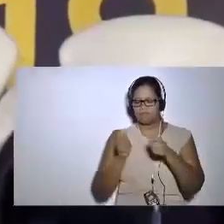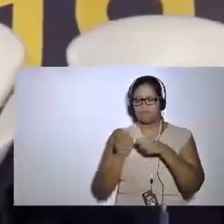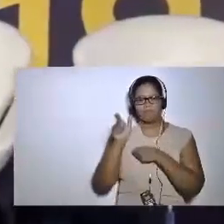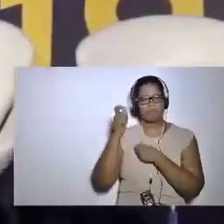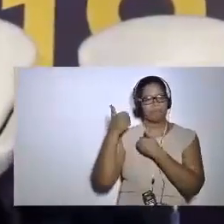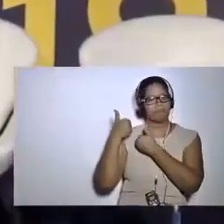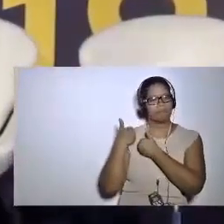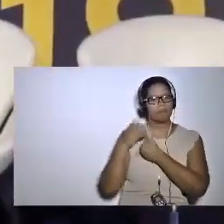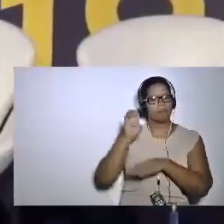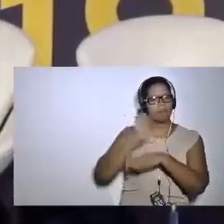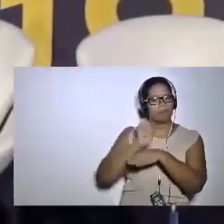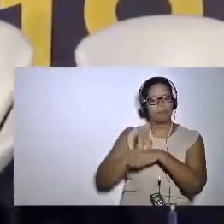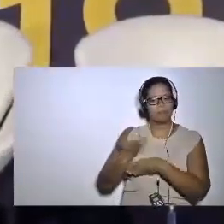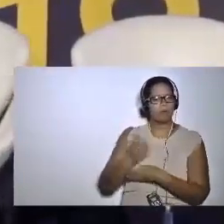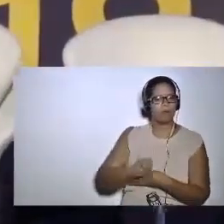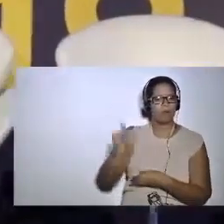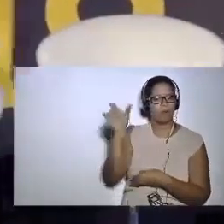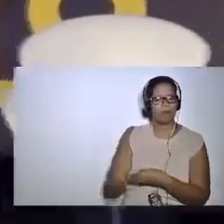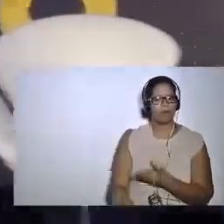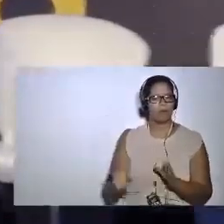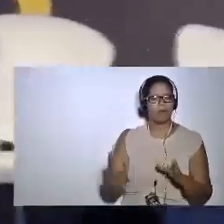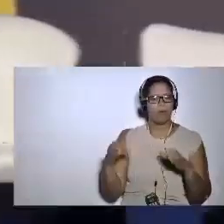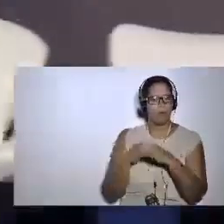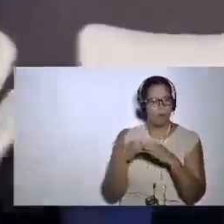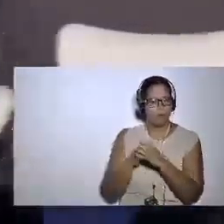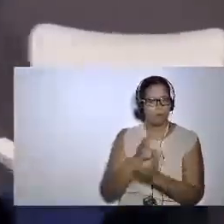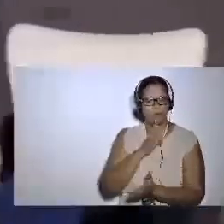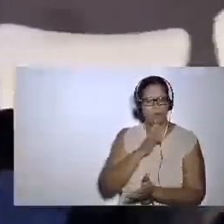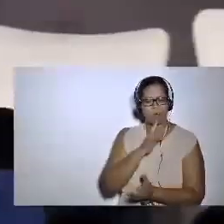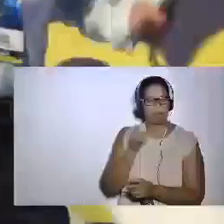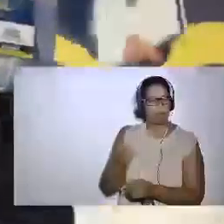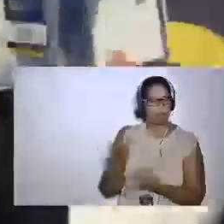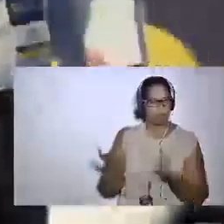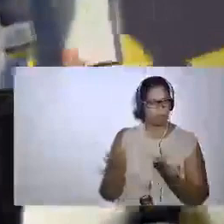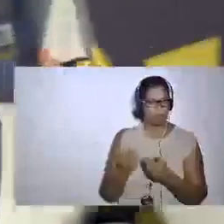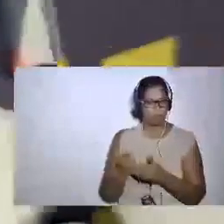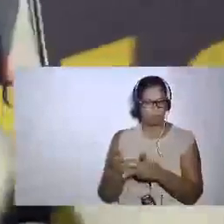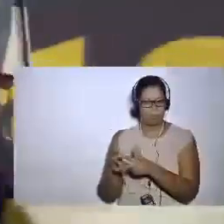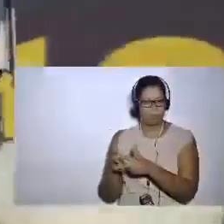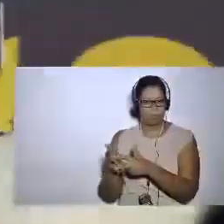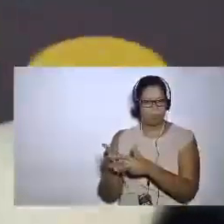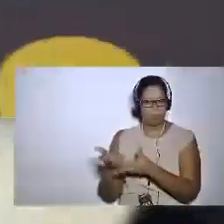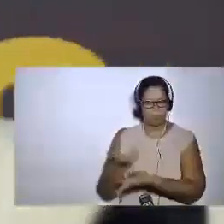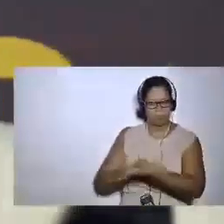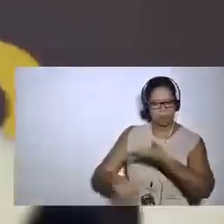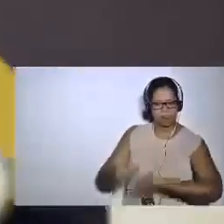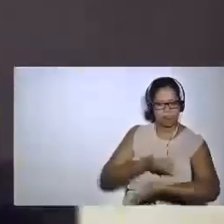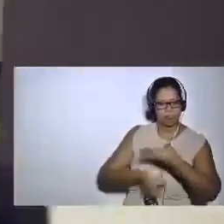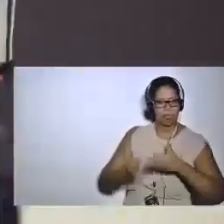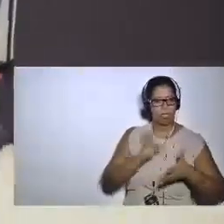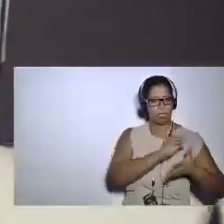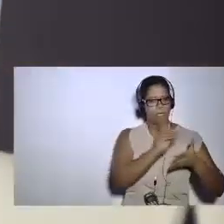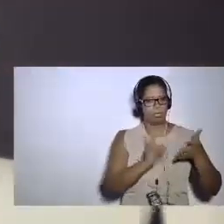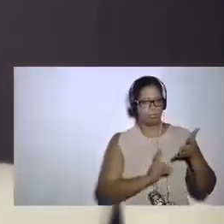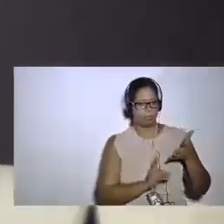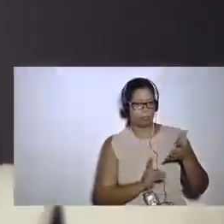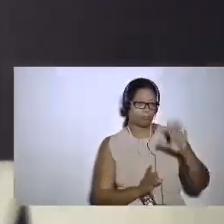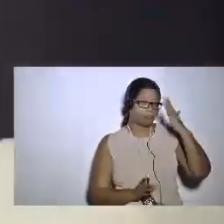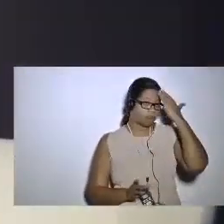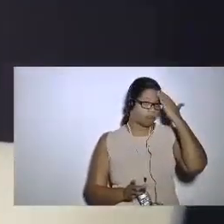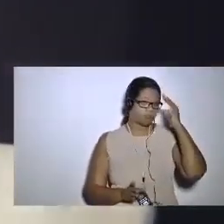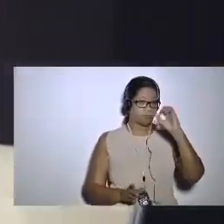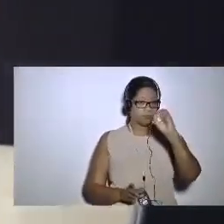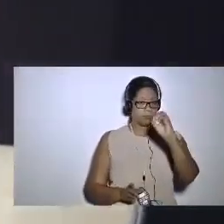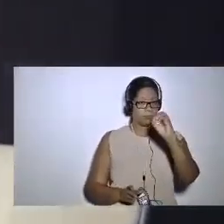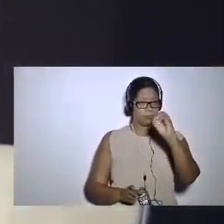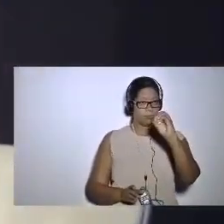la pregunta sobre el compartir datos, sobre compartir los datos. Sé